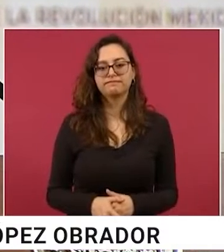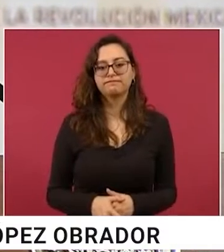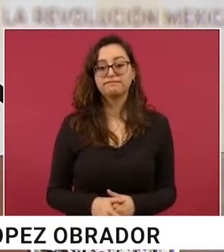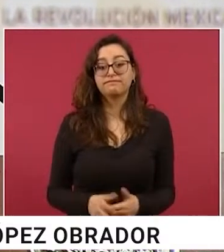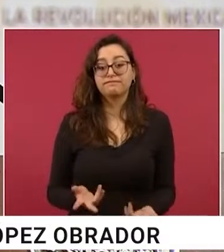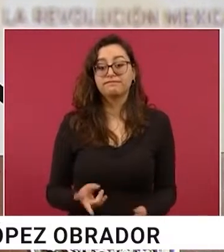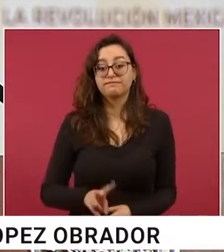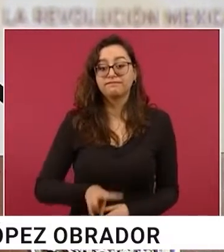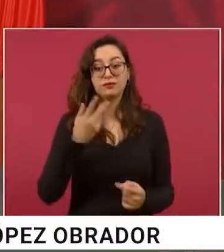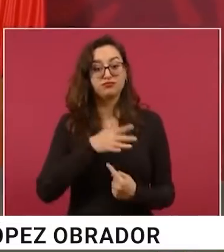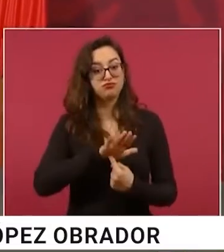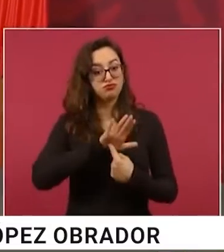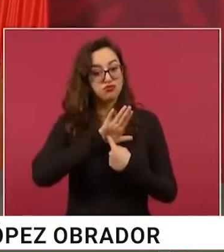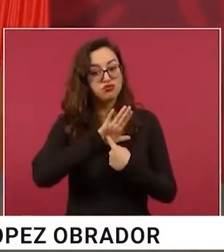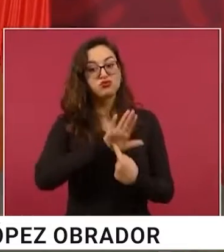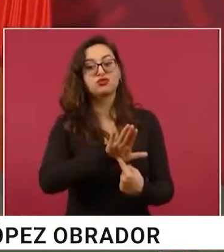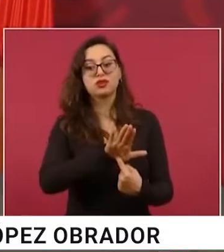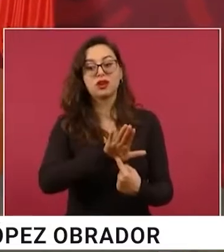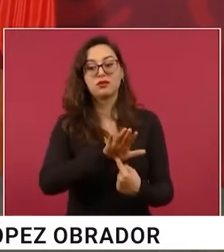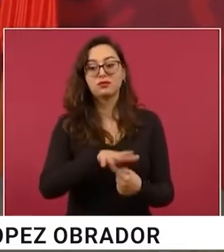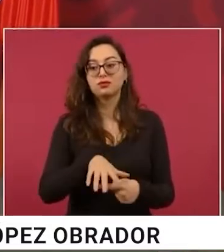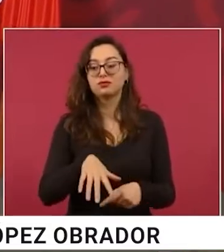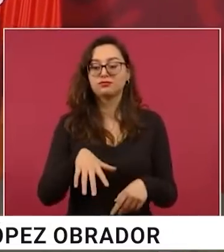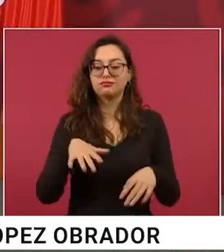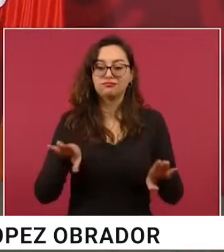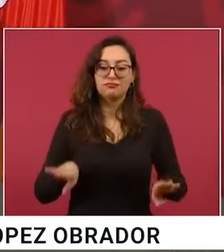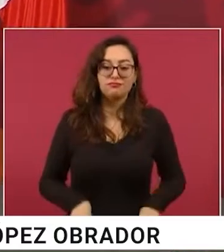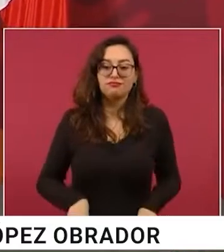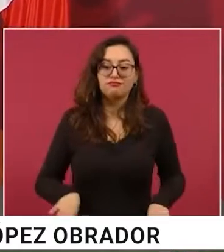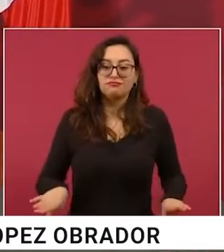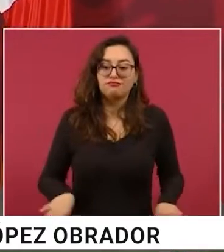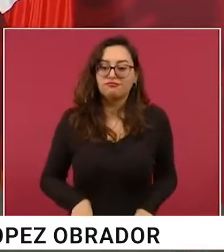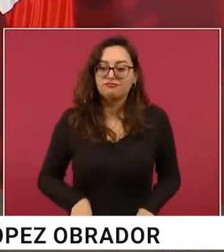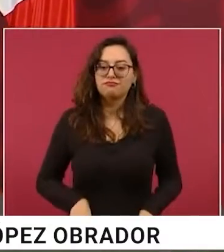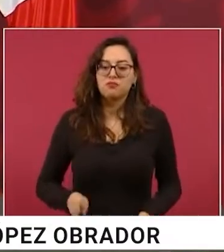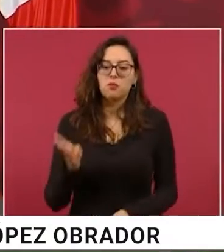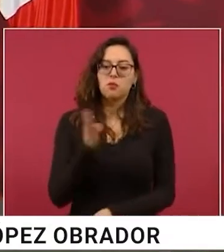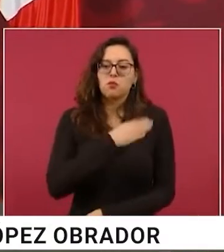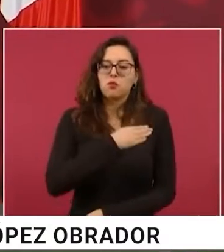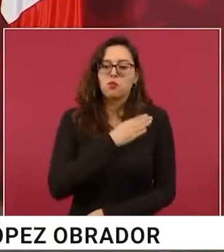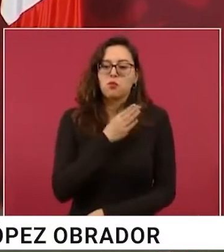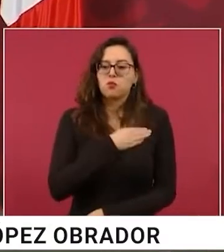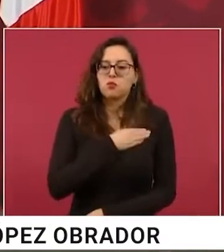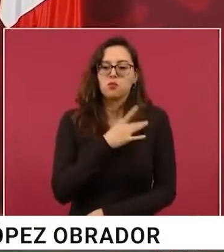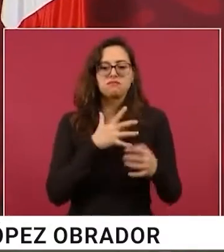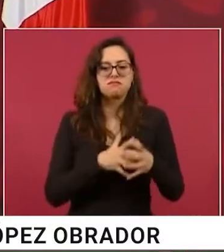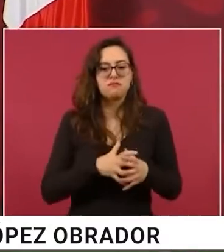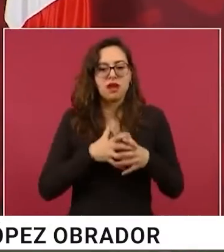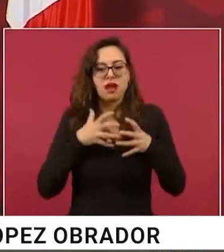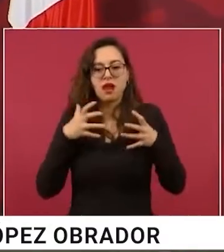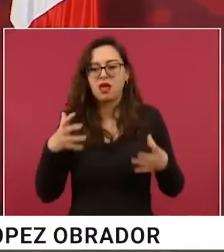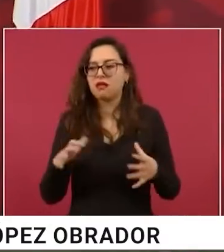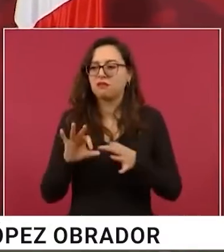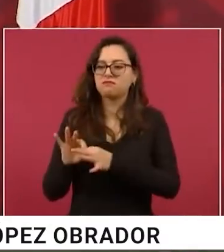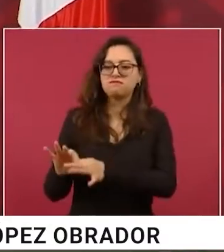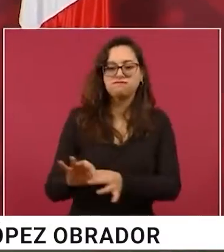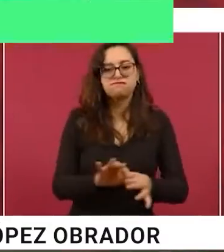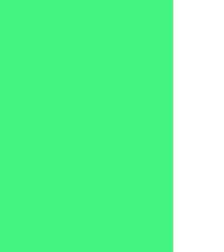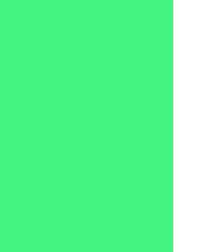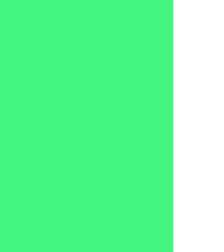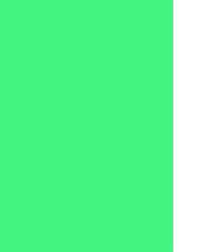de manifiesto la bondad, la generosidad, la solidaridad de nuestro